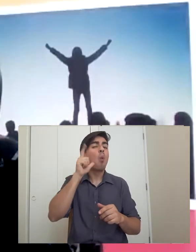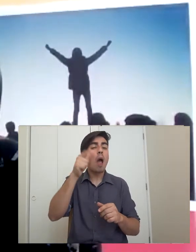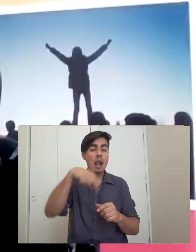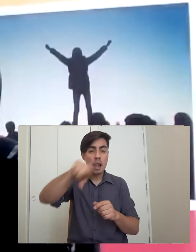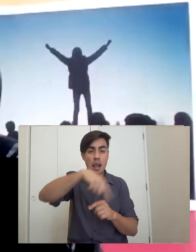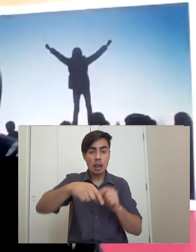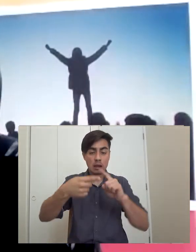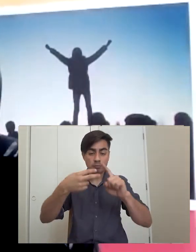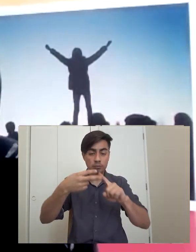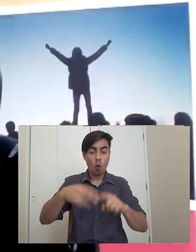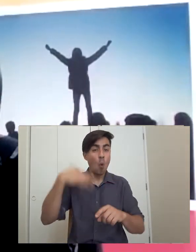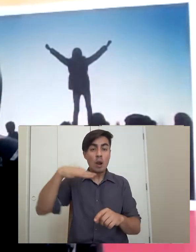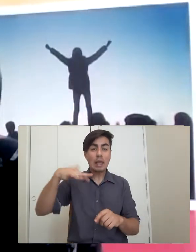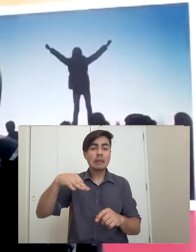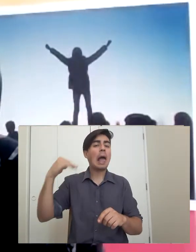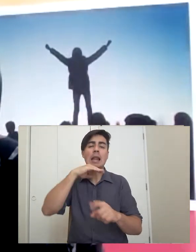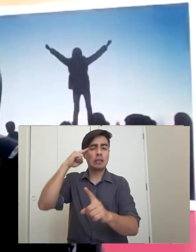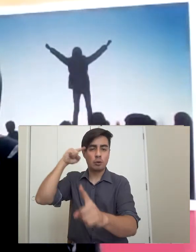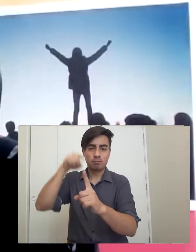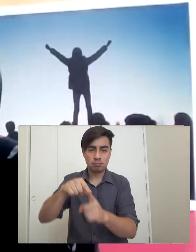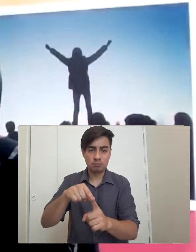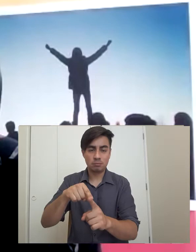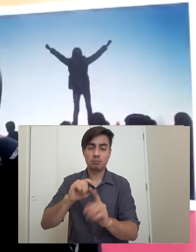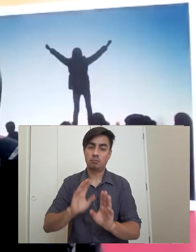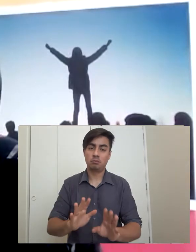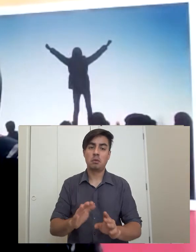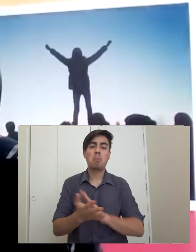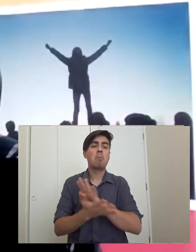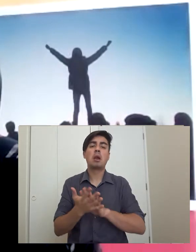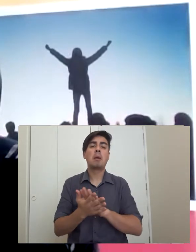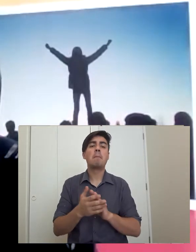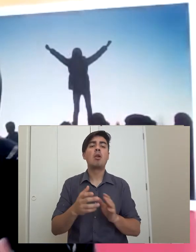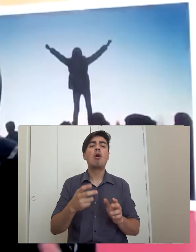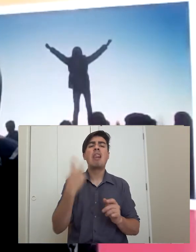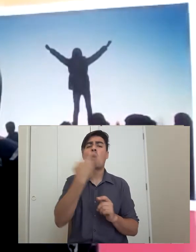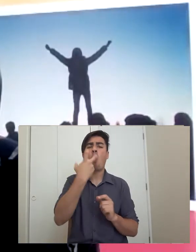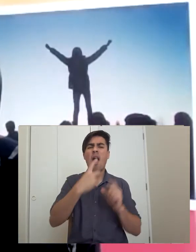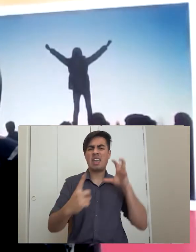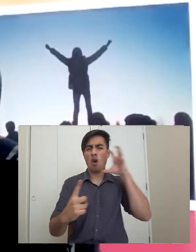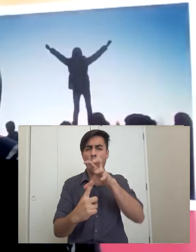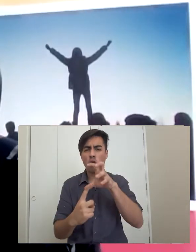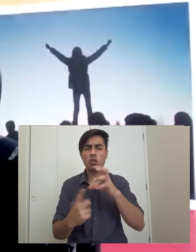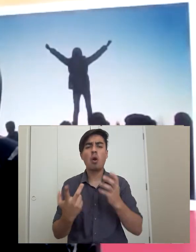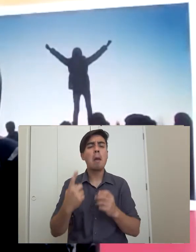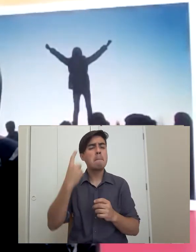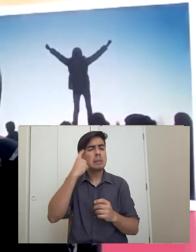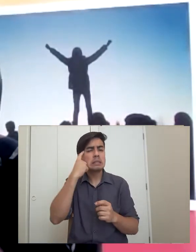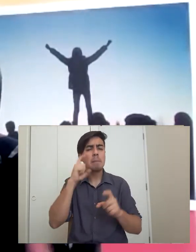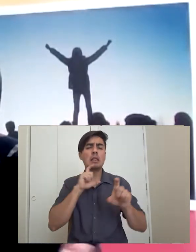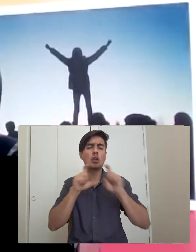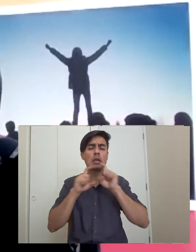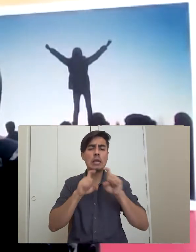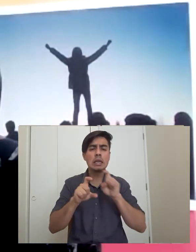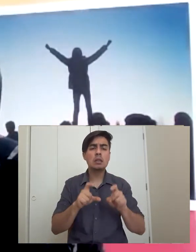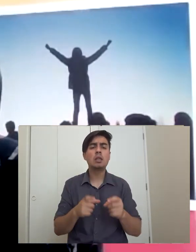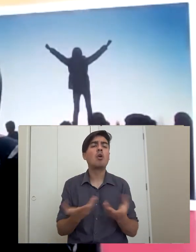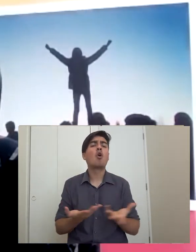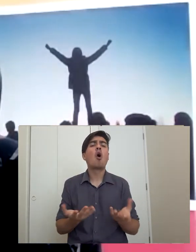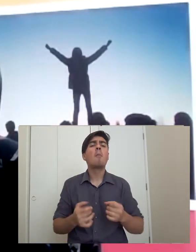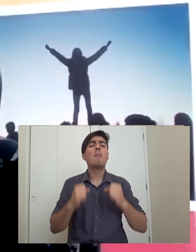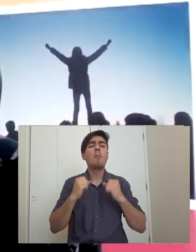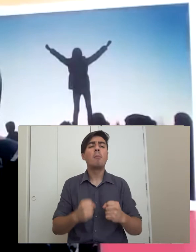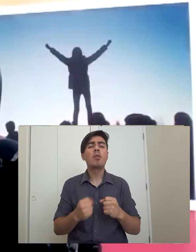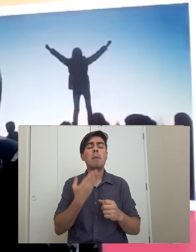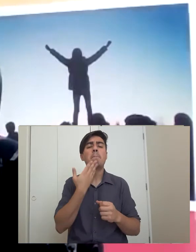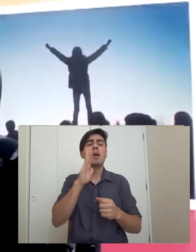cada escuela y trabajar de a uno, por ejemplo, lenguaje de odio, pensamiento crítico, cómo mejorar los diálogos